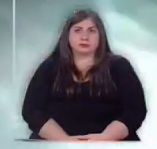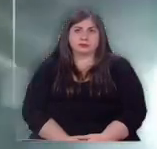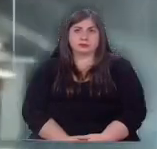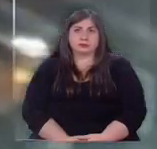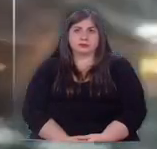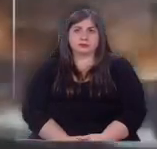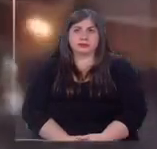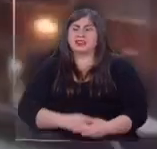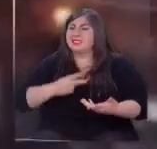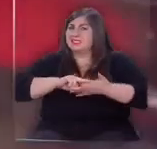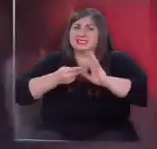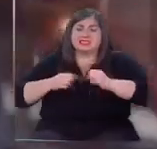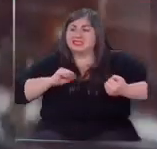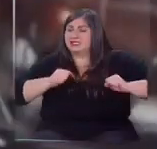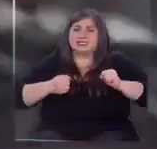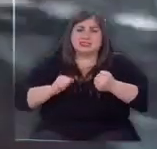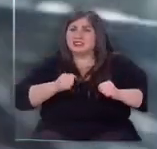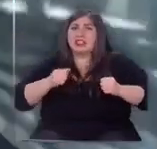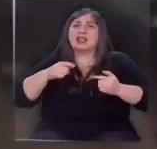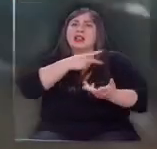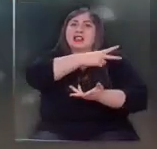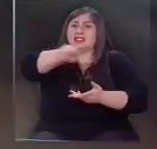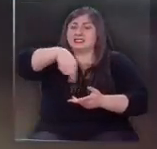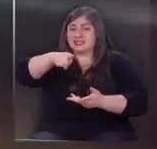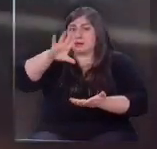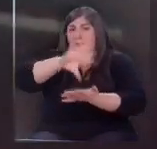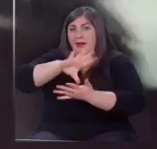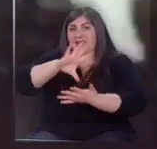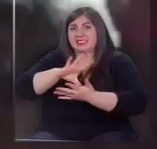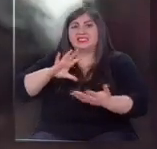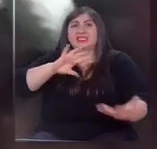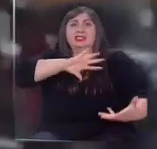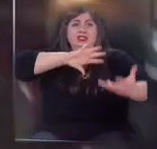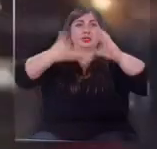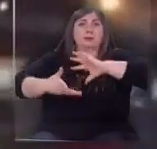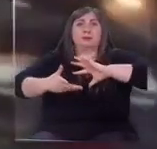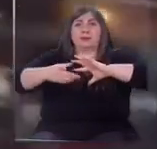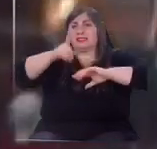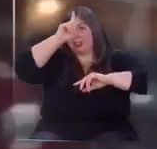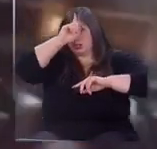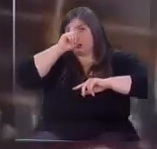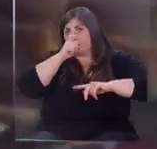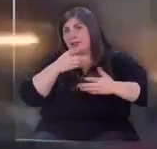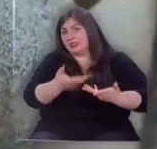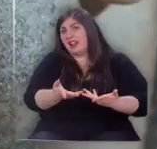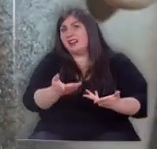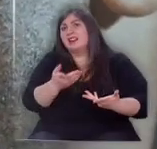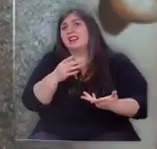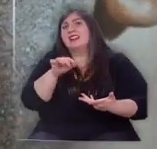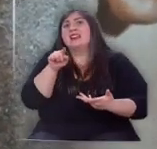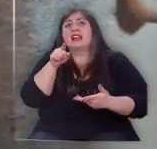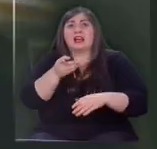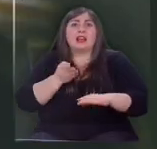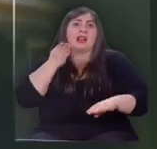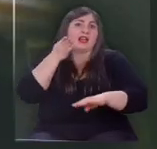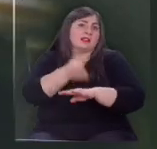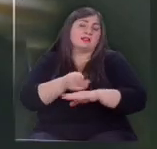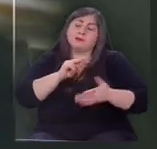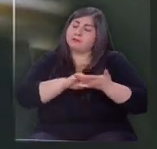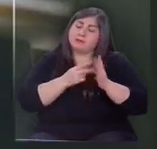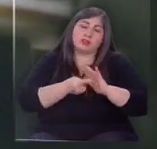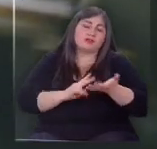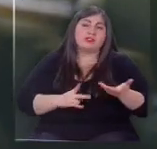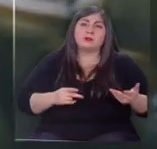La histeria se apoderó de Abiyán, capital económica de ese país, que destruyeron un centro médico de test para el coronavirus. Ante aquella violencia y triste